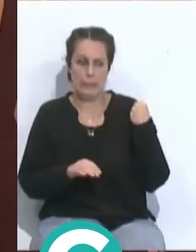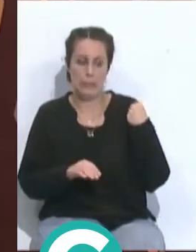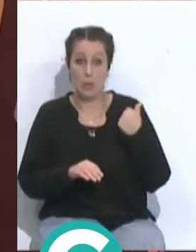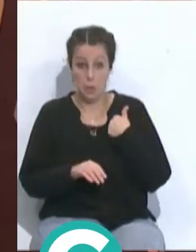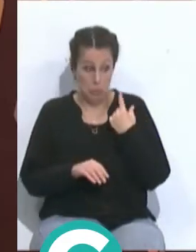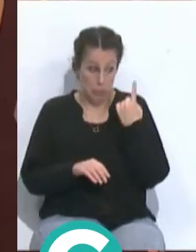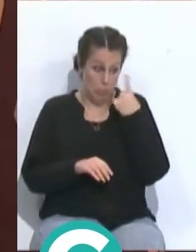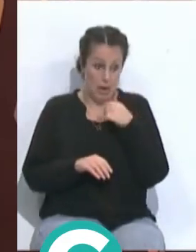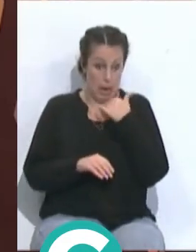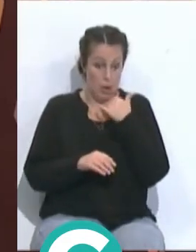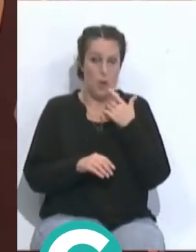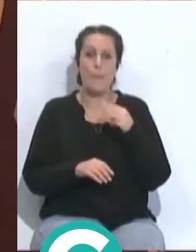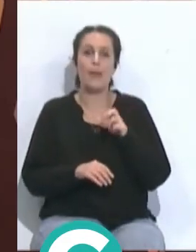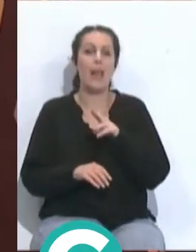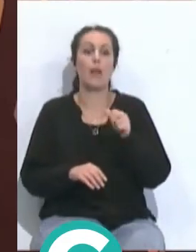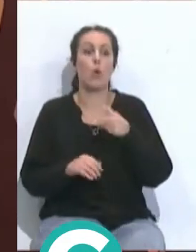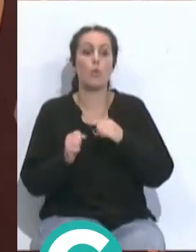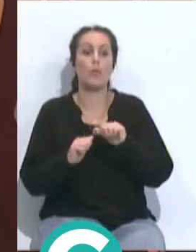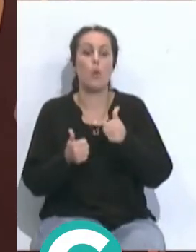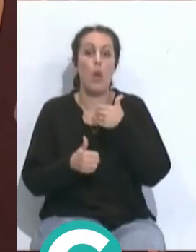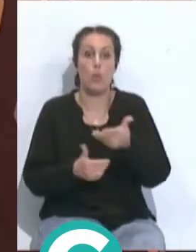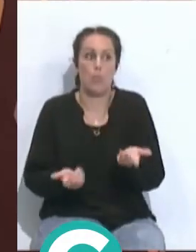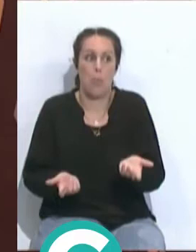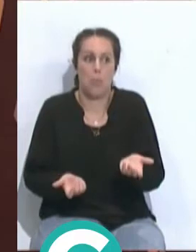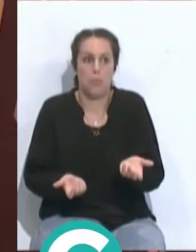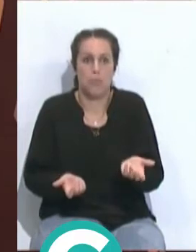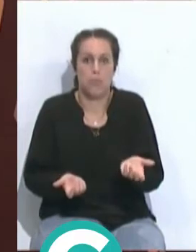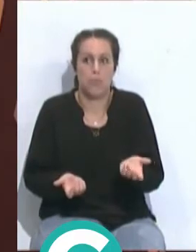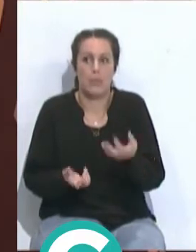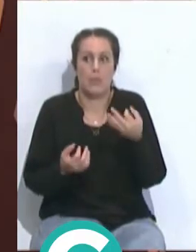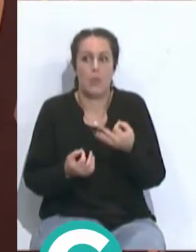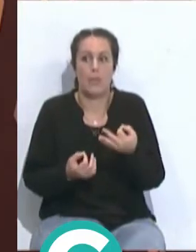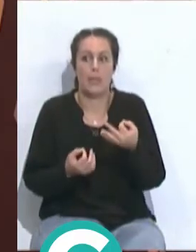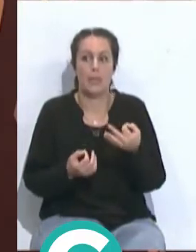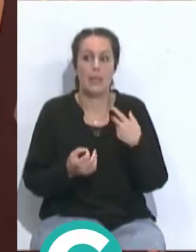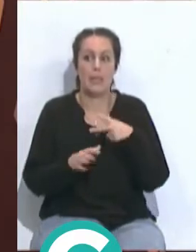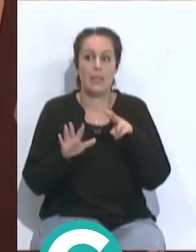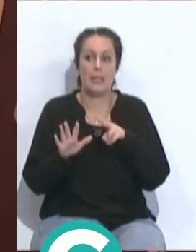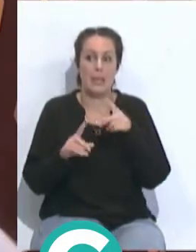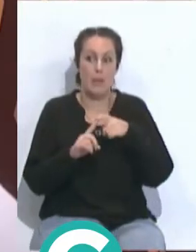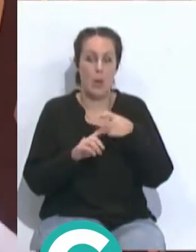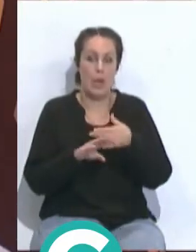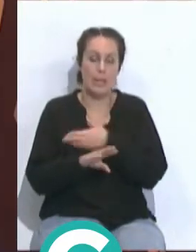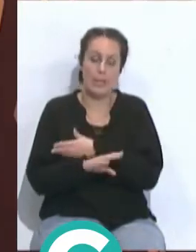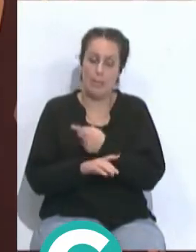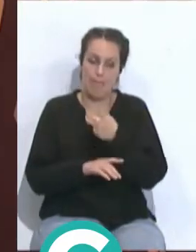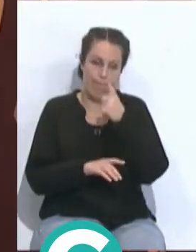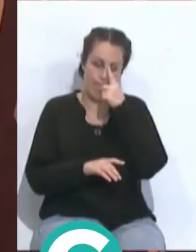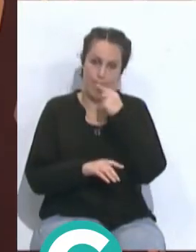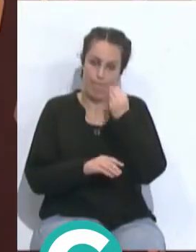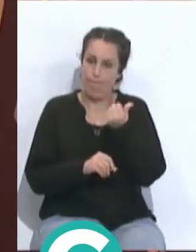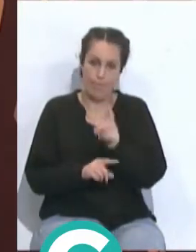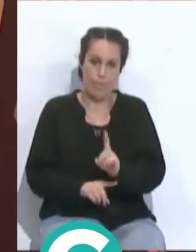yo supiera algo. Miren, ¿cuándo empieza el concurso? Y yo digo, pues seguramente no antes del 7 de mayo. Y hasta ahí puedo leer